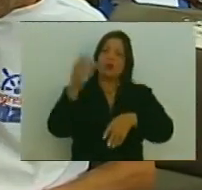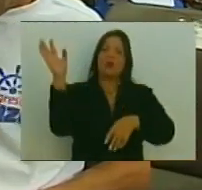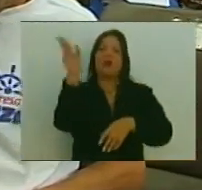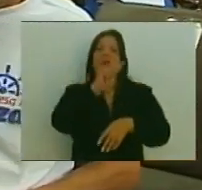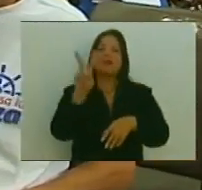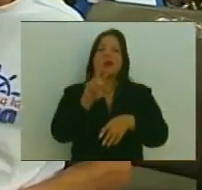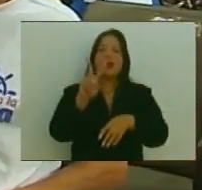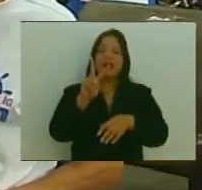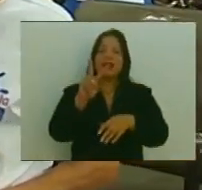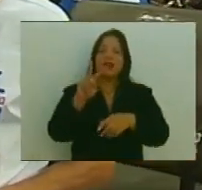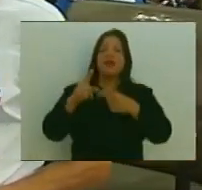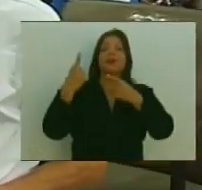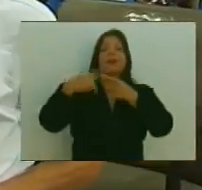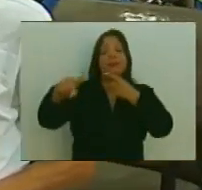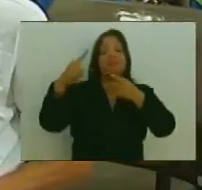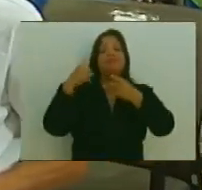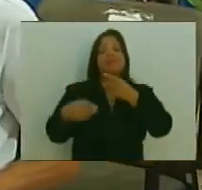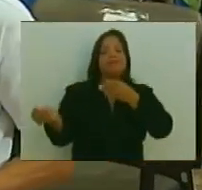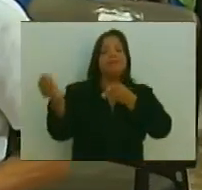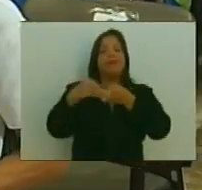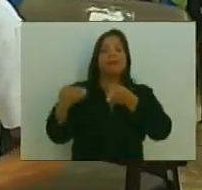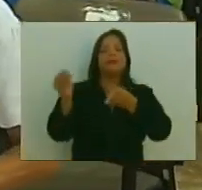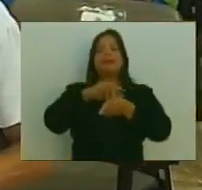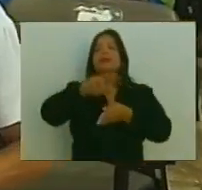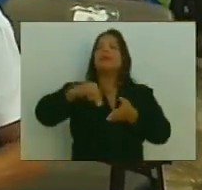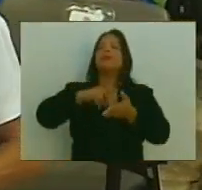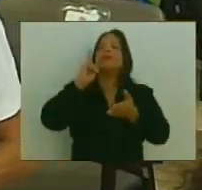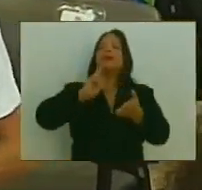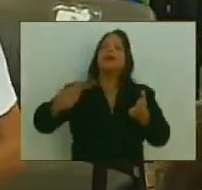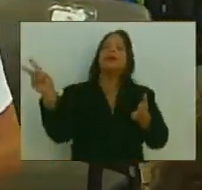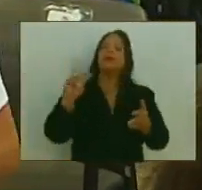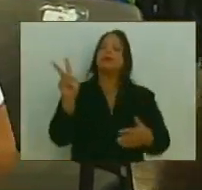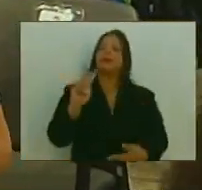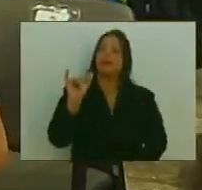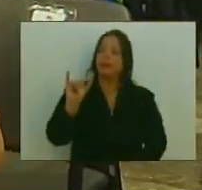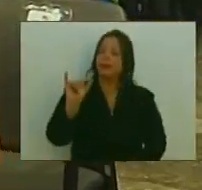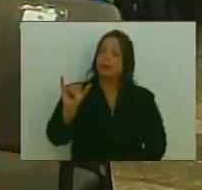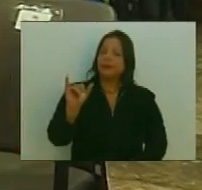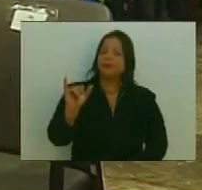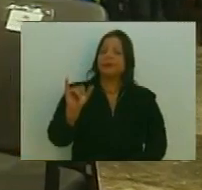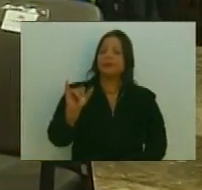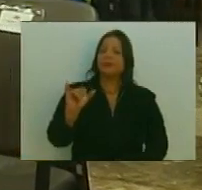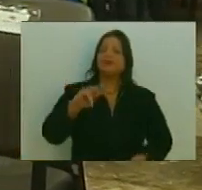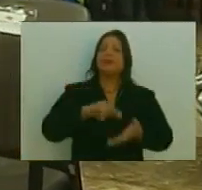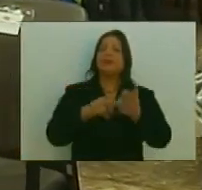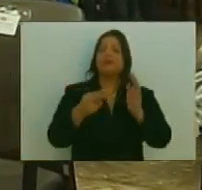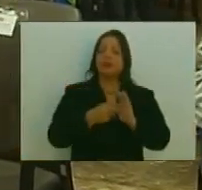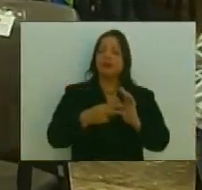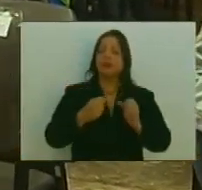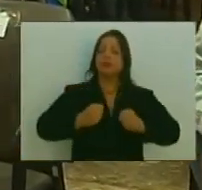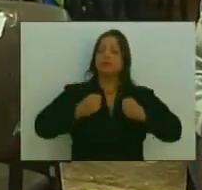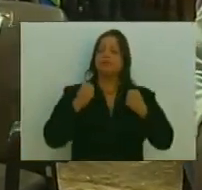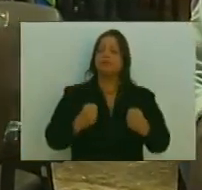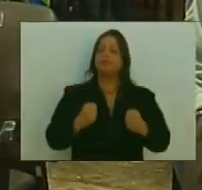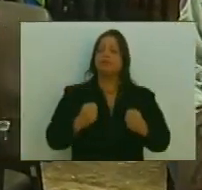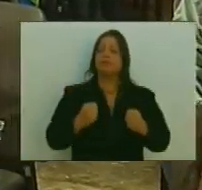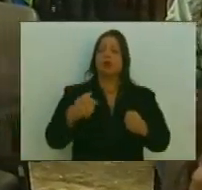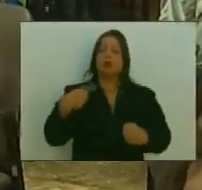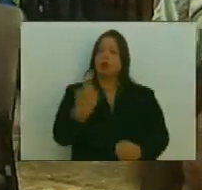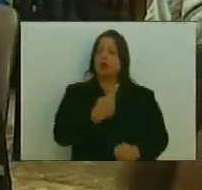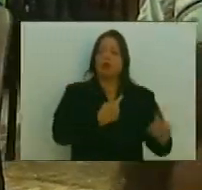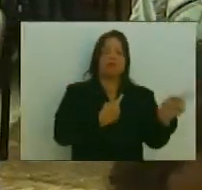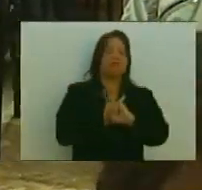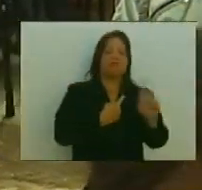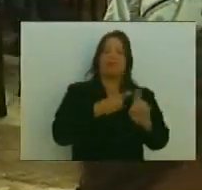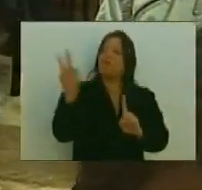como las que vienen ejecutando contra la República Bolivariana de Venezuela, cuestión que nos confirma que no estamos